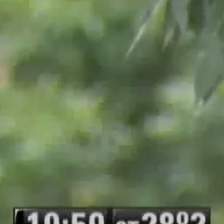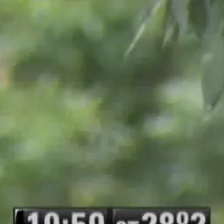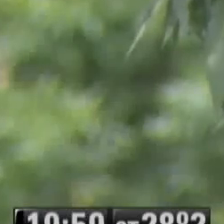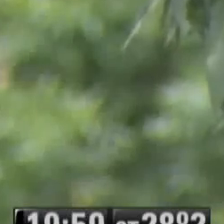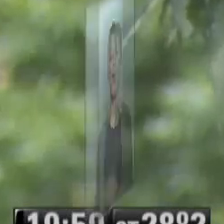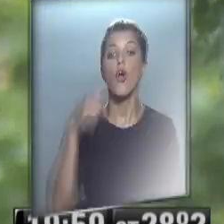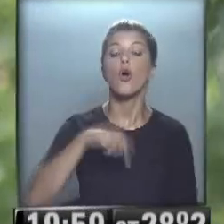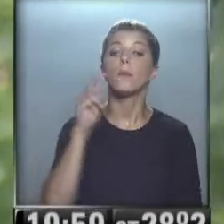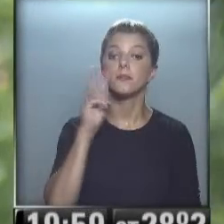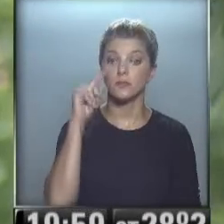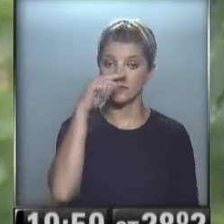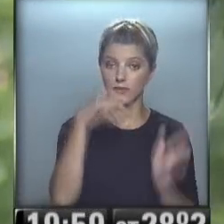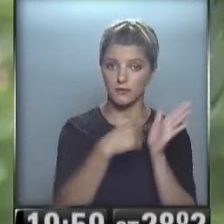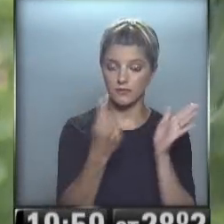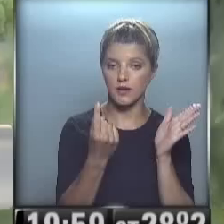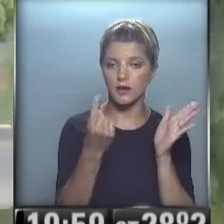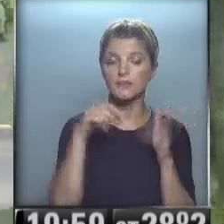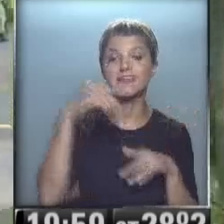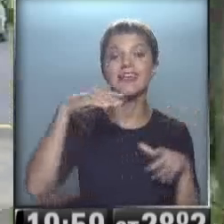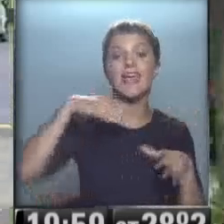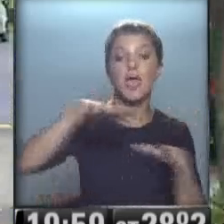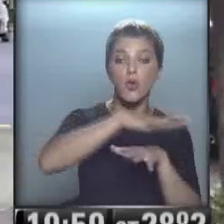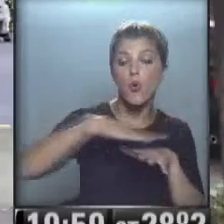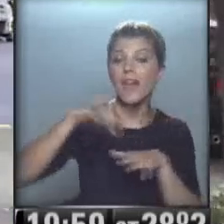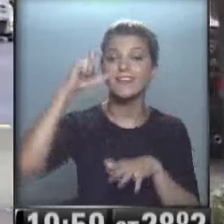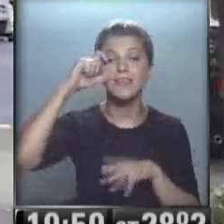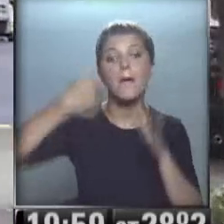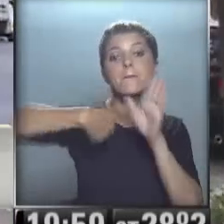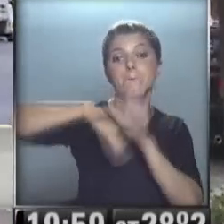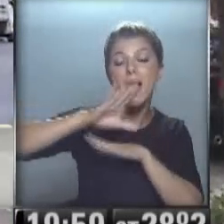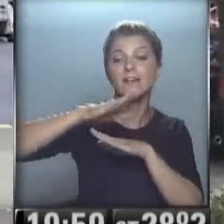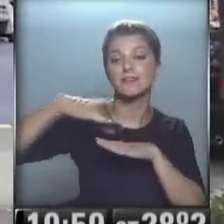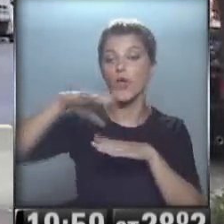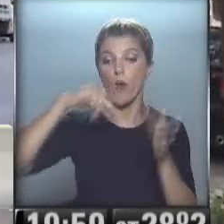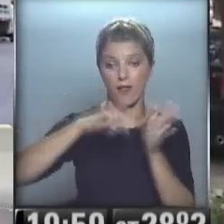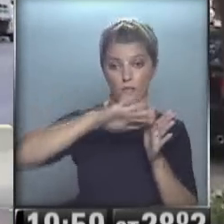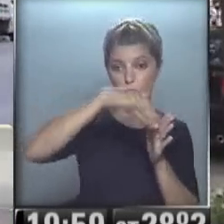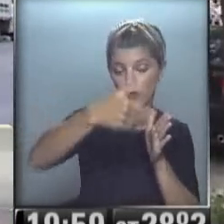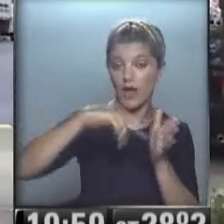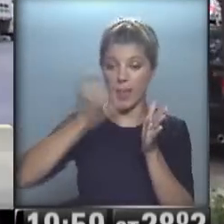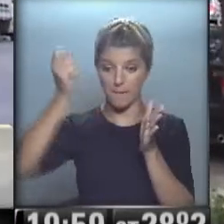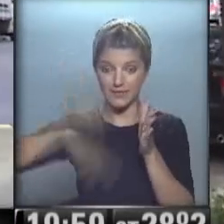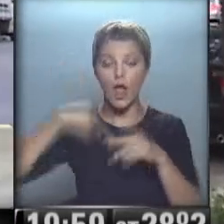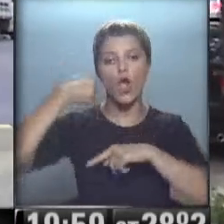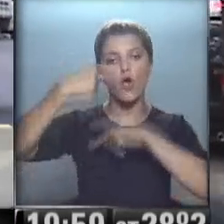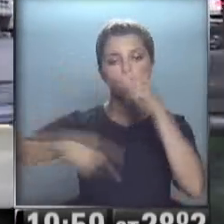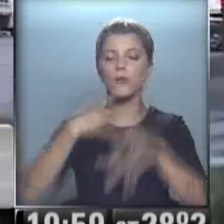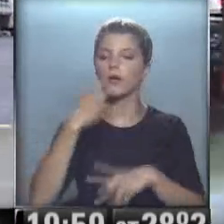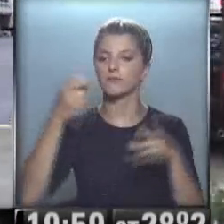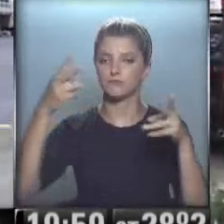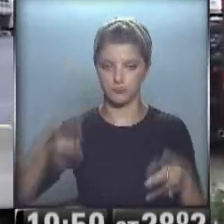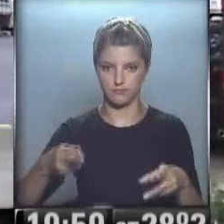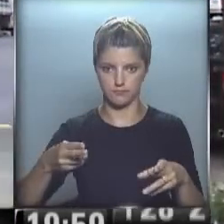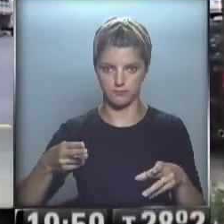esta noche en visión 7 central más de 10 barrios porteños y distintas zonas del cono urbano continúan sin servicio